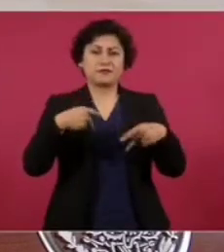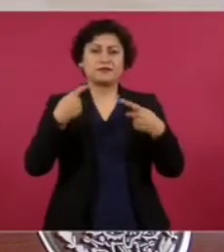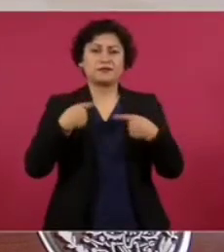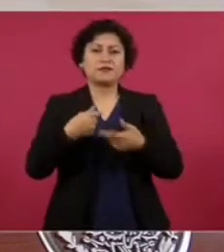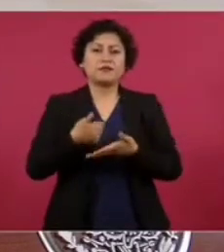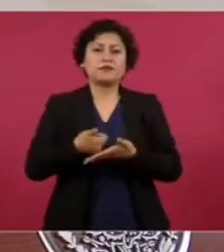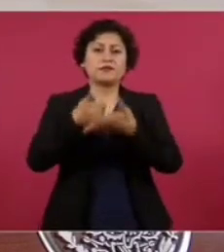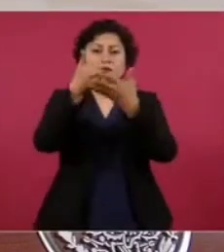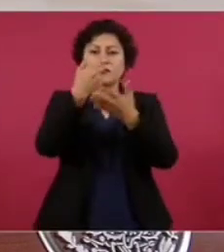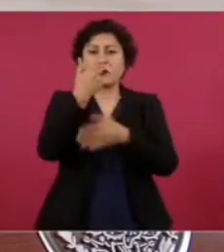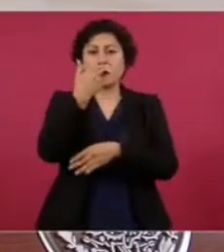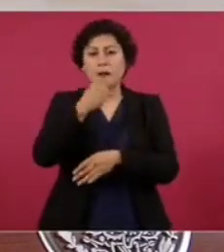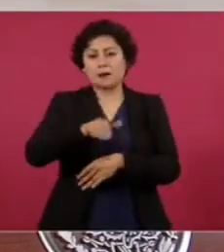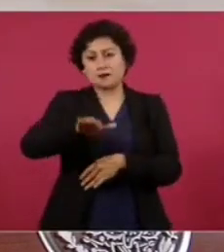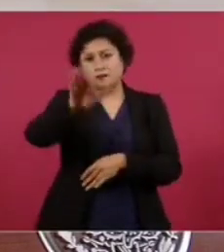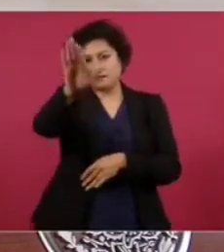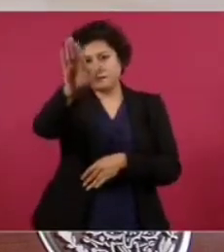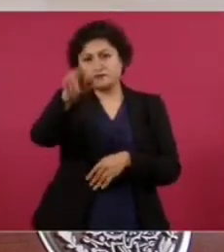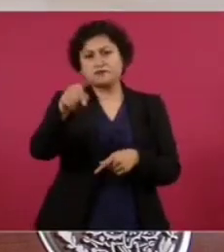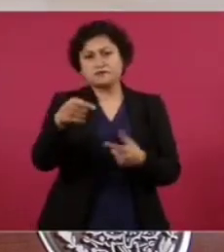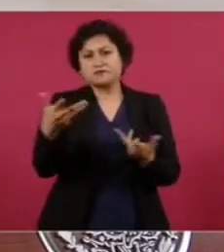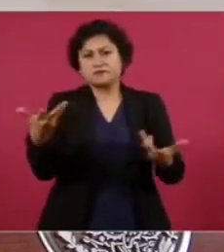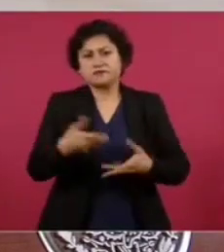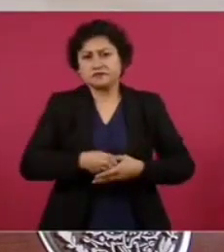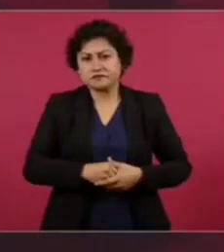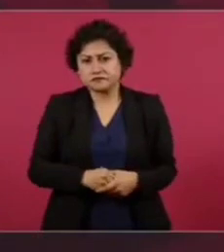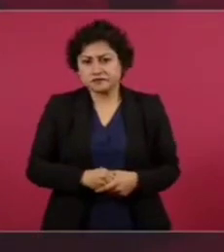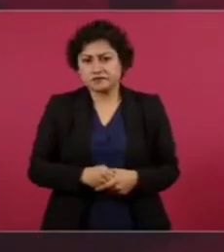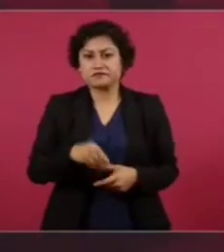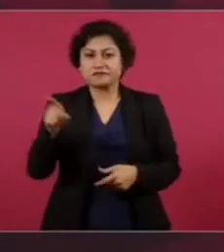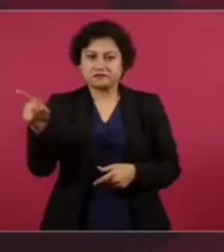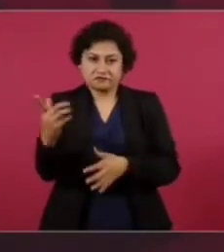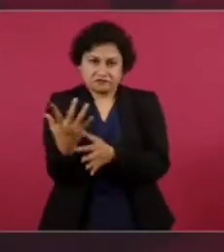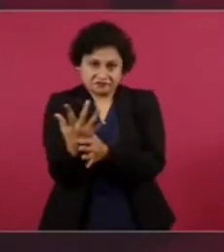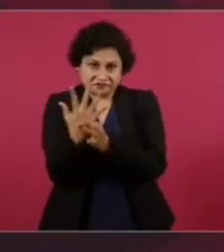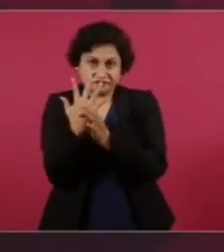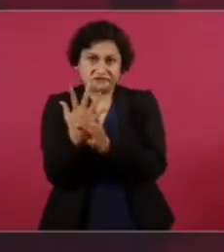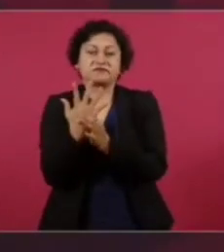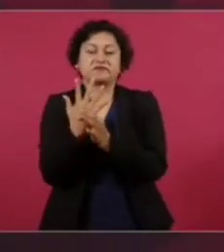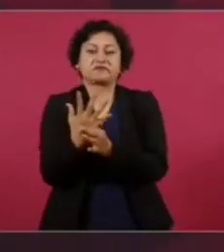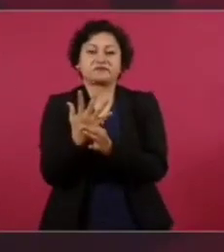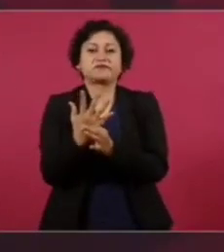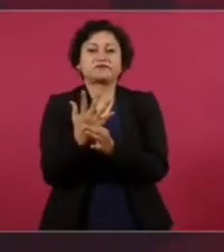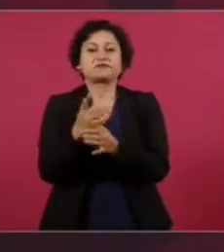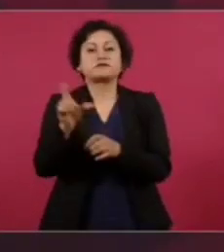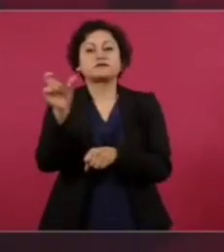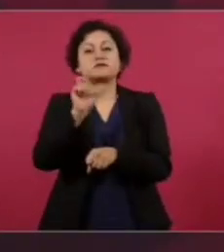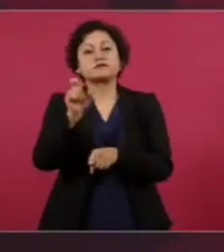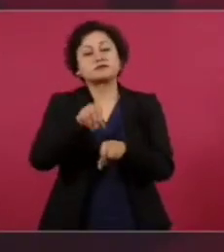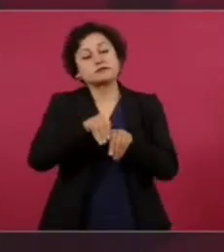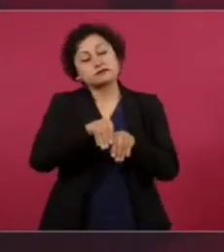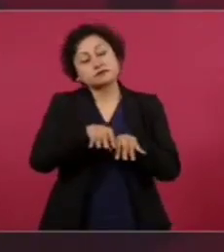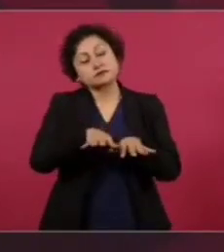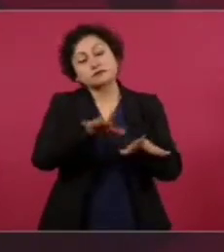veces, puede convertirse en verdad. Ustedes, en su